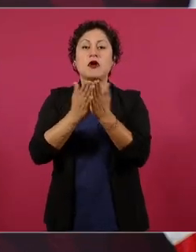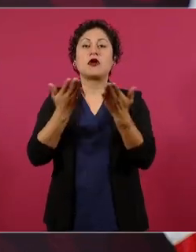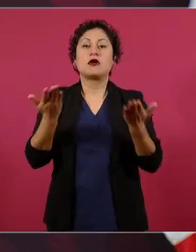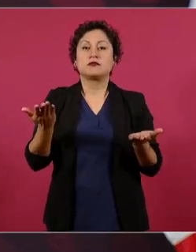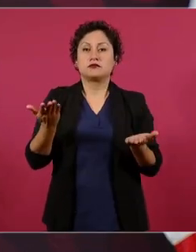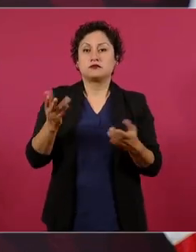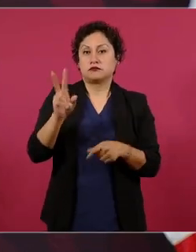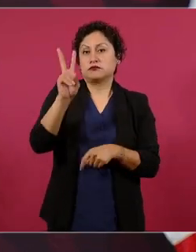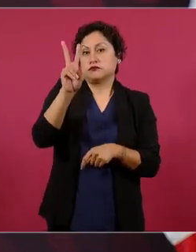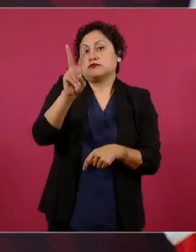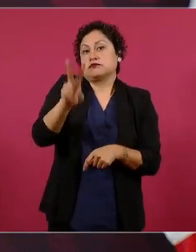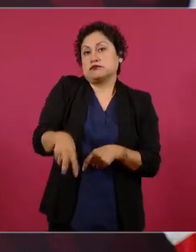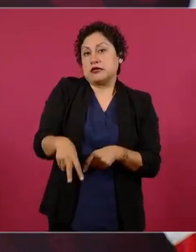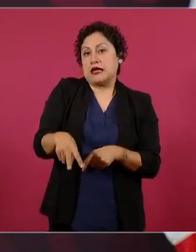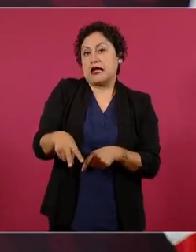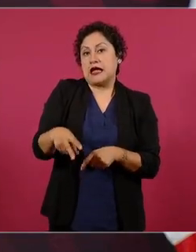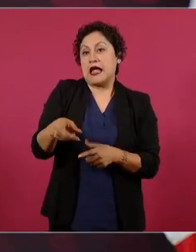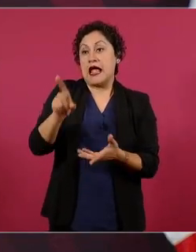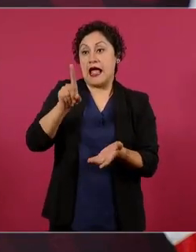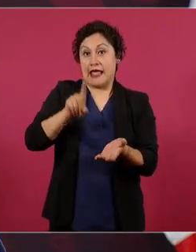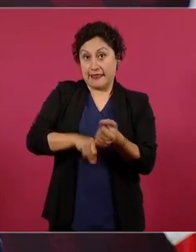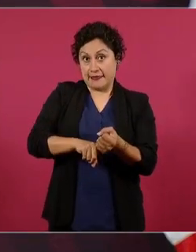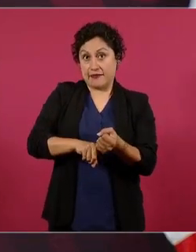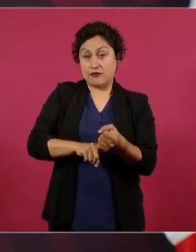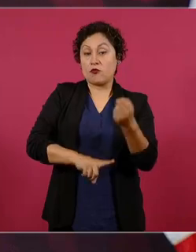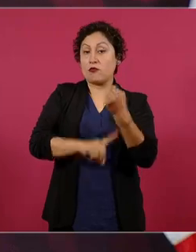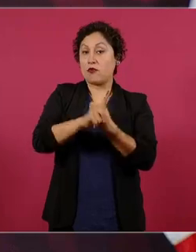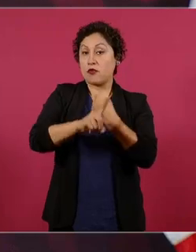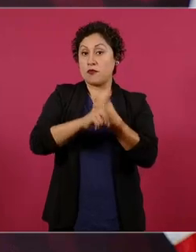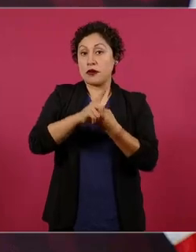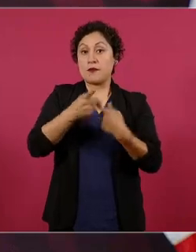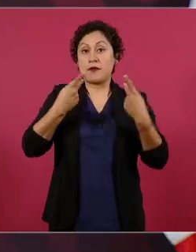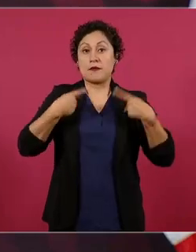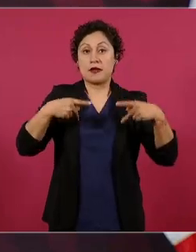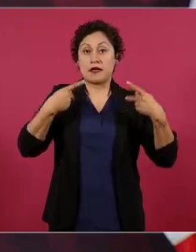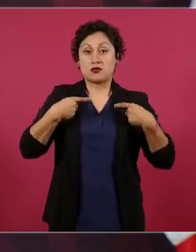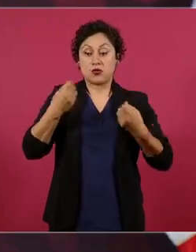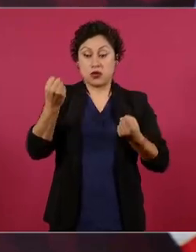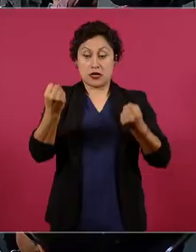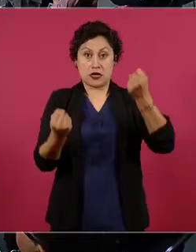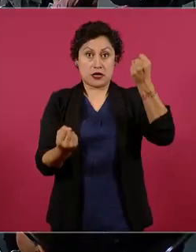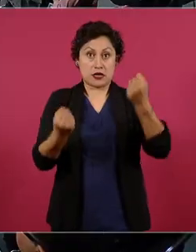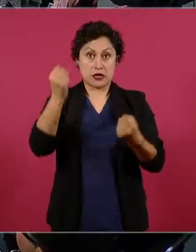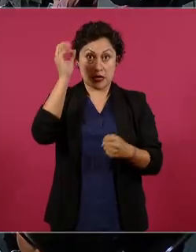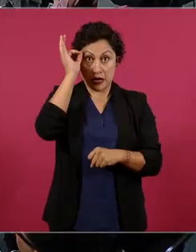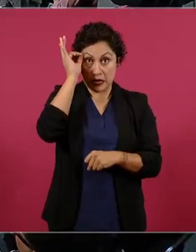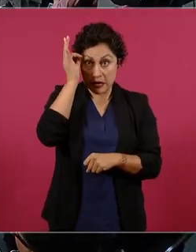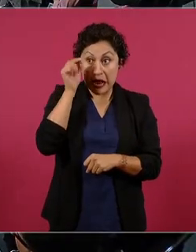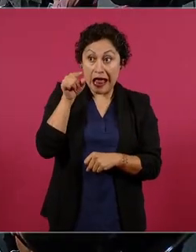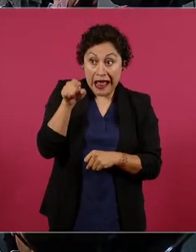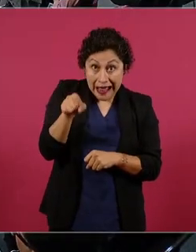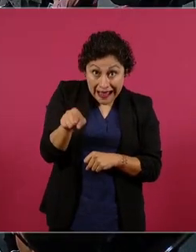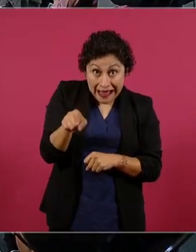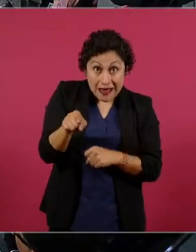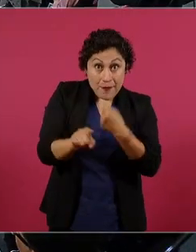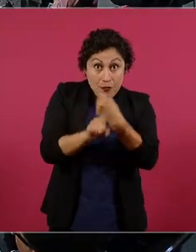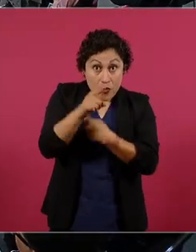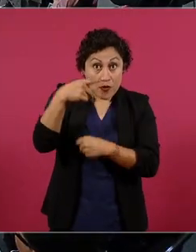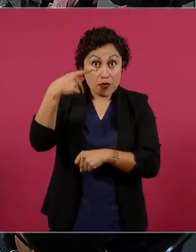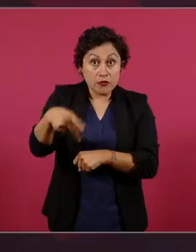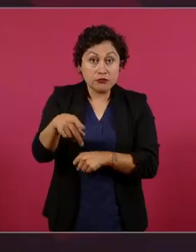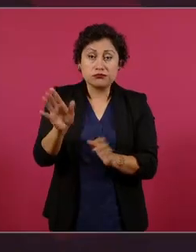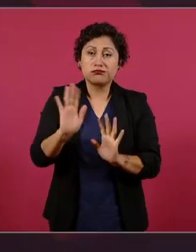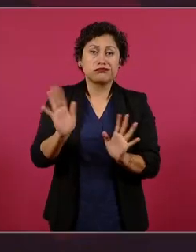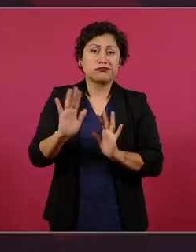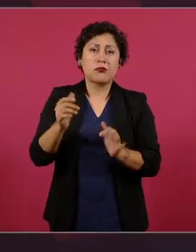los conductores de los camiones, no es el hombre camión, esos son los jefes